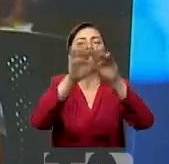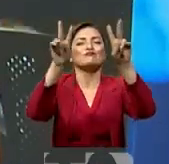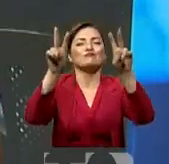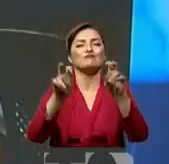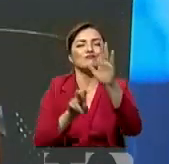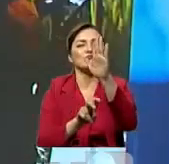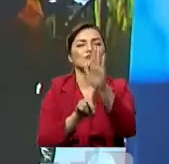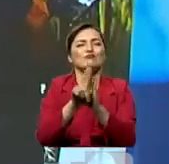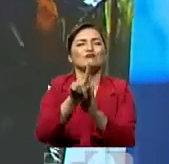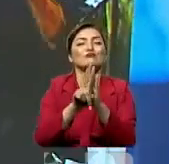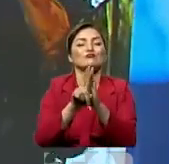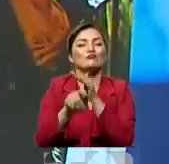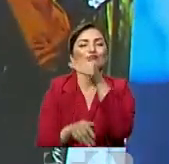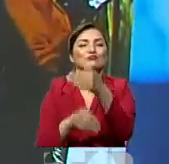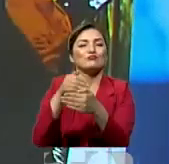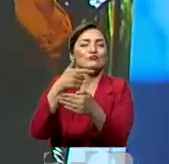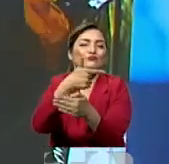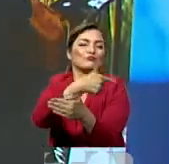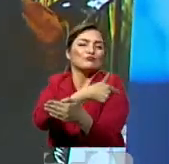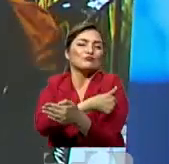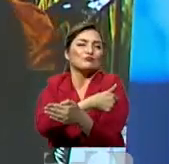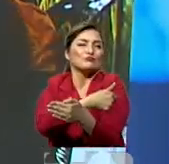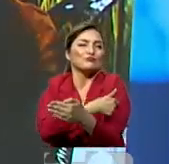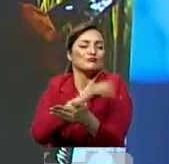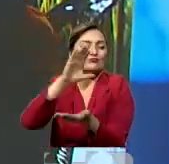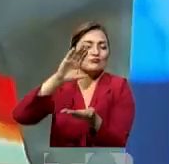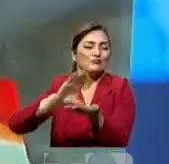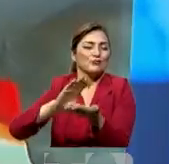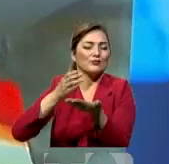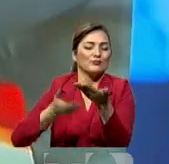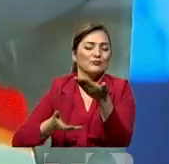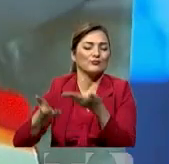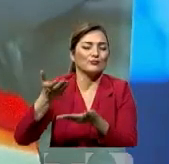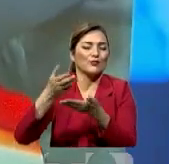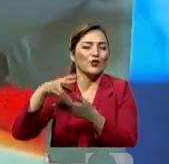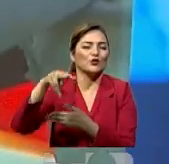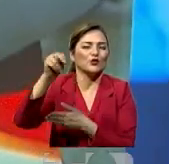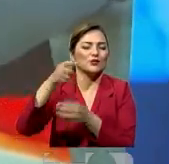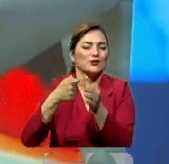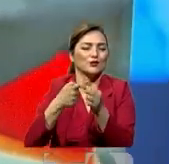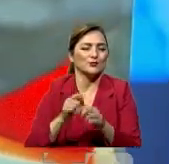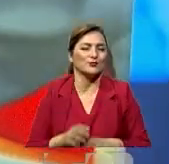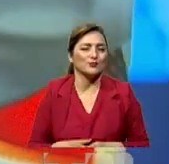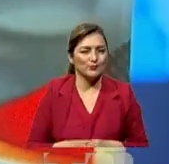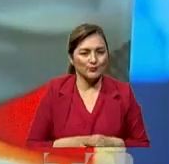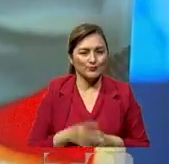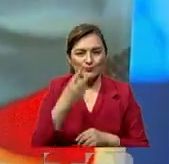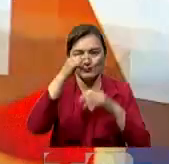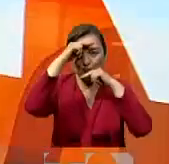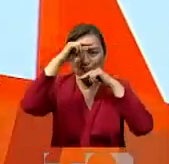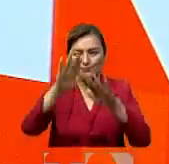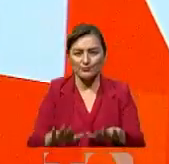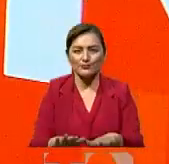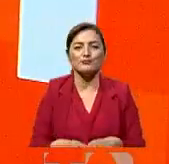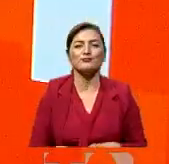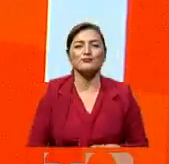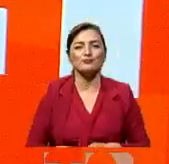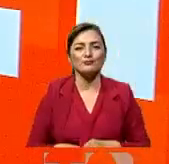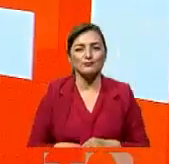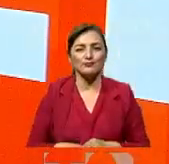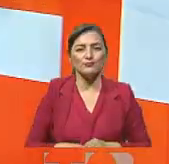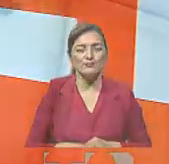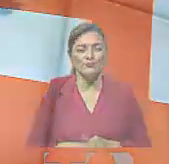se desarrolla el proceso de vacunación en un centro comercial del nororiente de la capital. Quédese junto a nosotros.